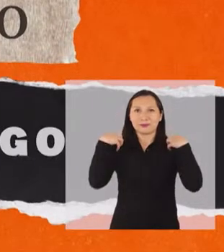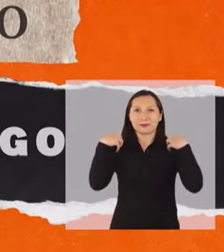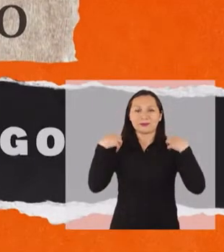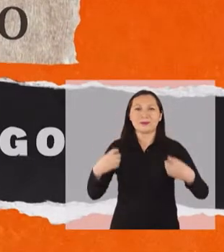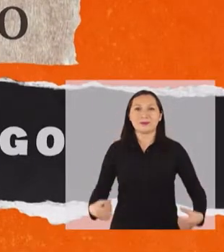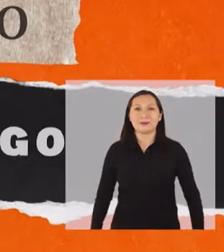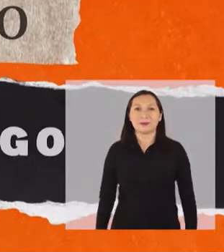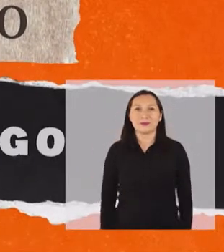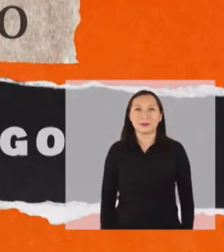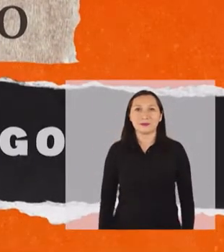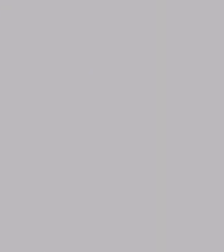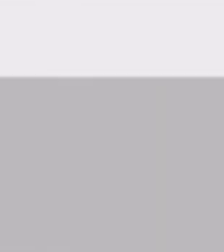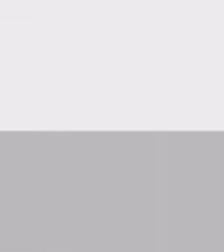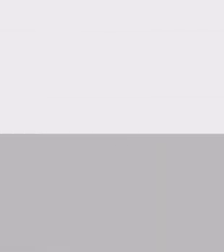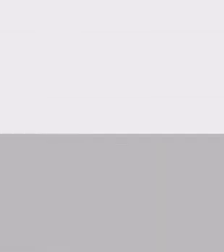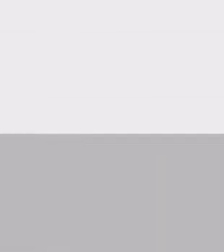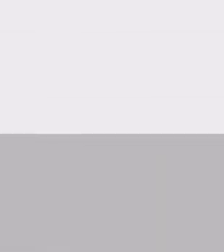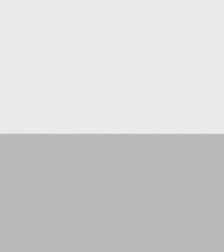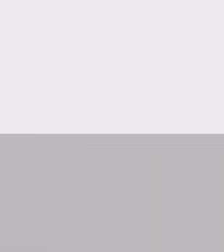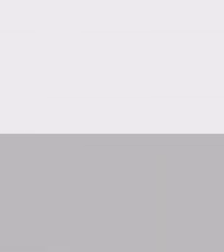hagámonos cargo